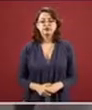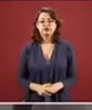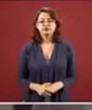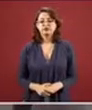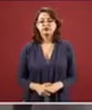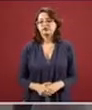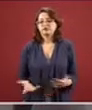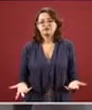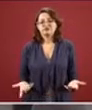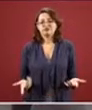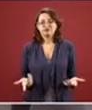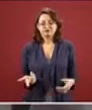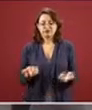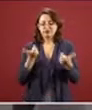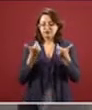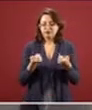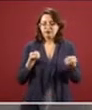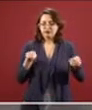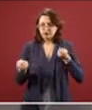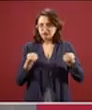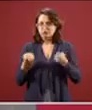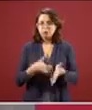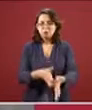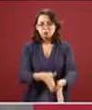No hay control de nada.